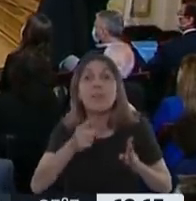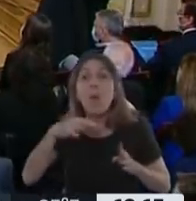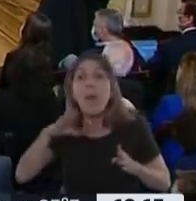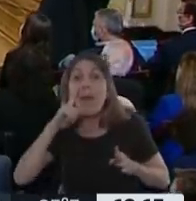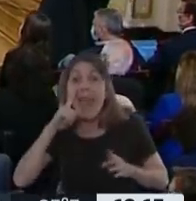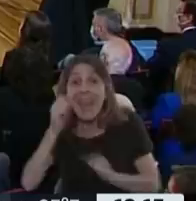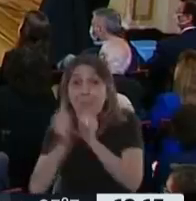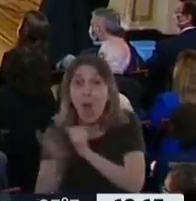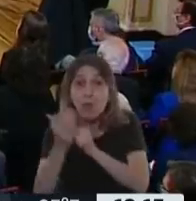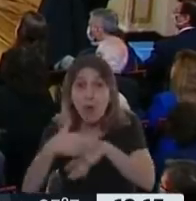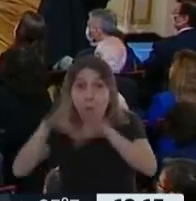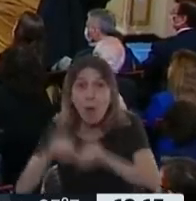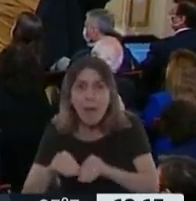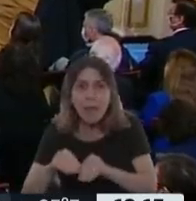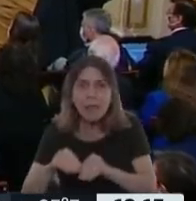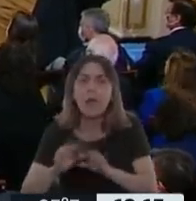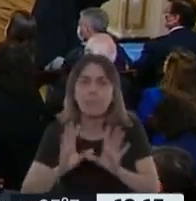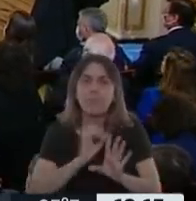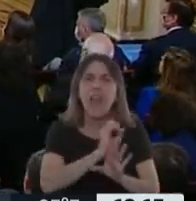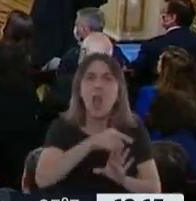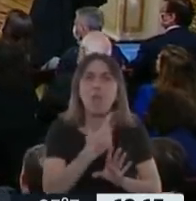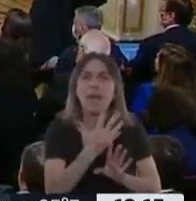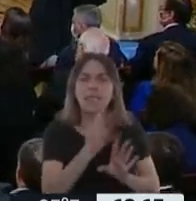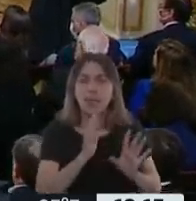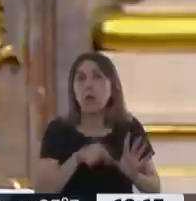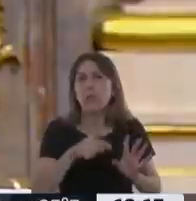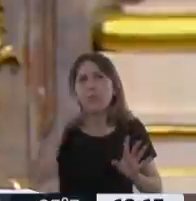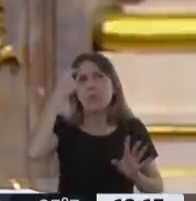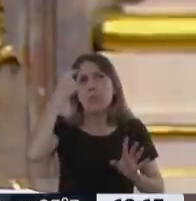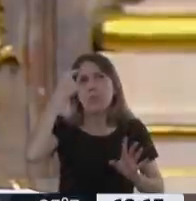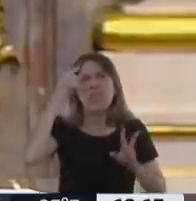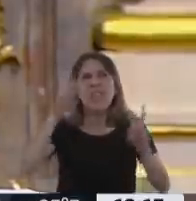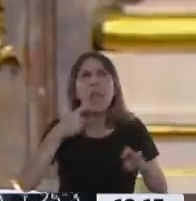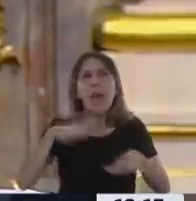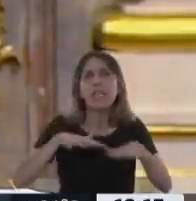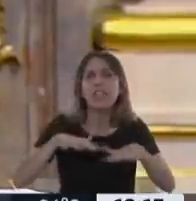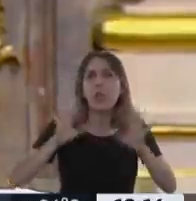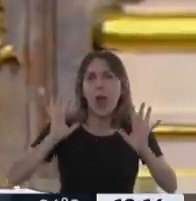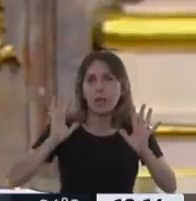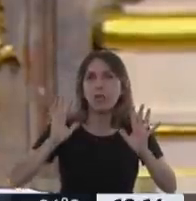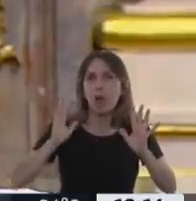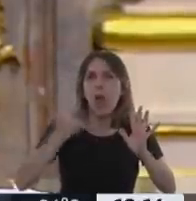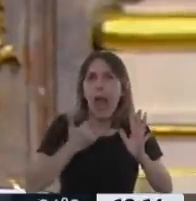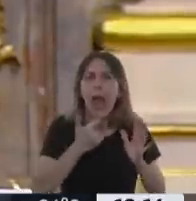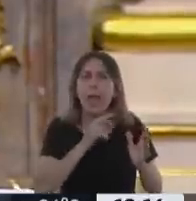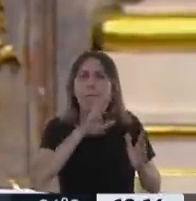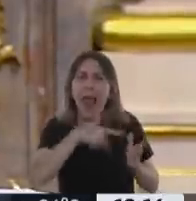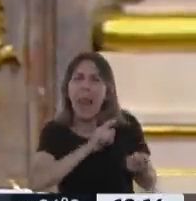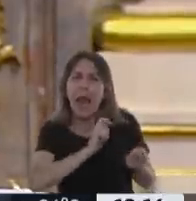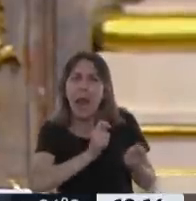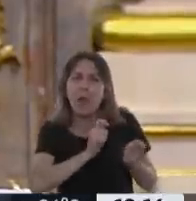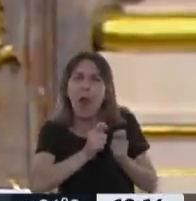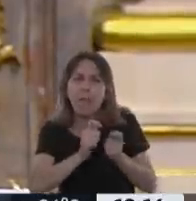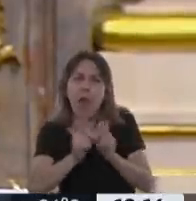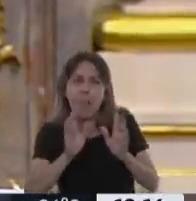bruto una pregunta que es natural hacerse en el contexto en el cual se hacen adaptaciones a la